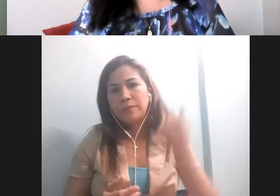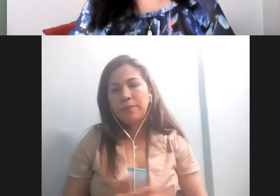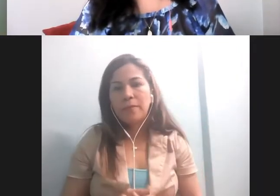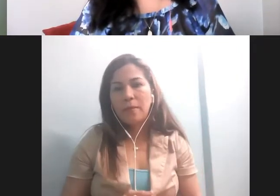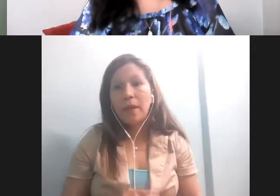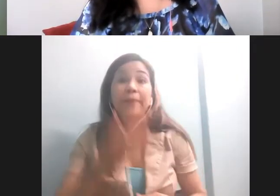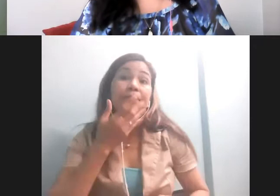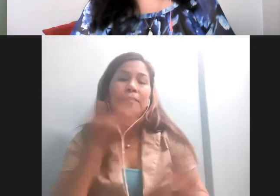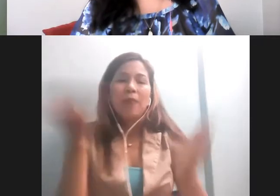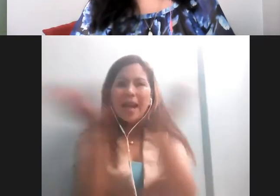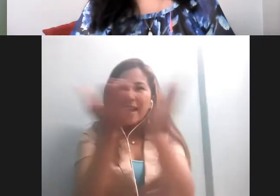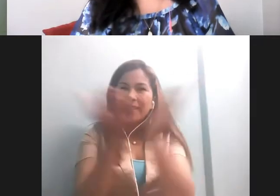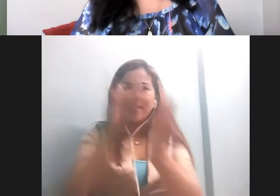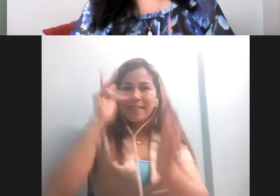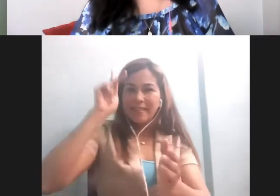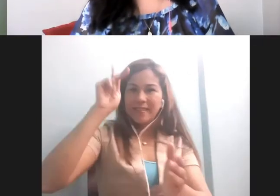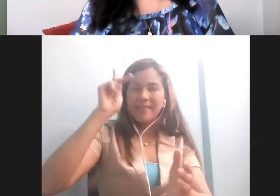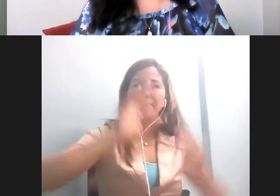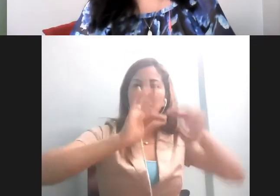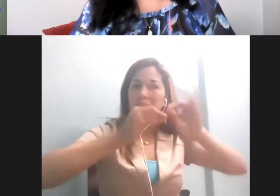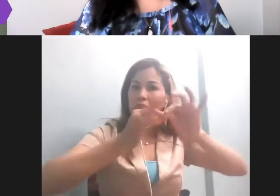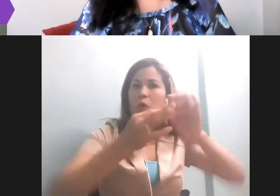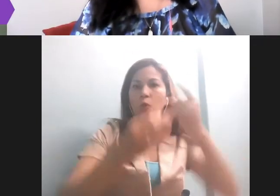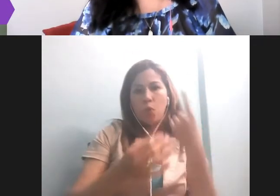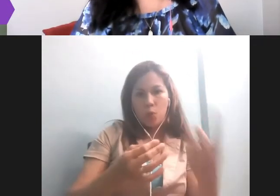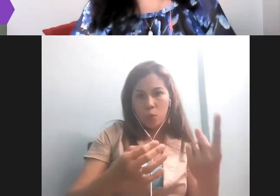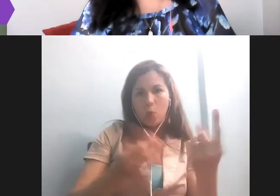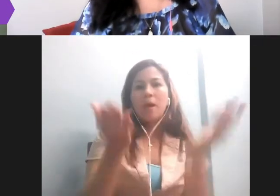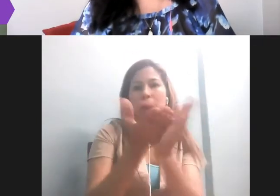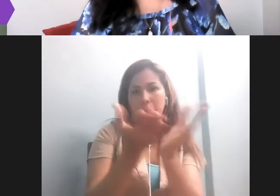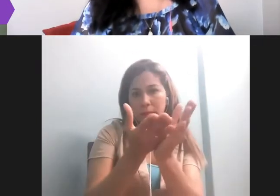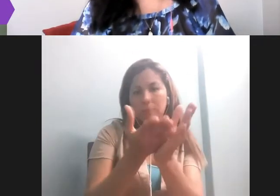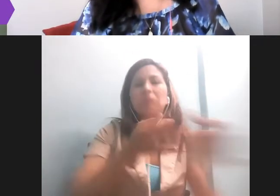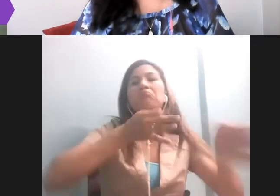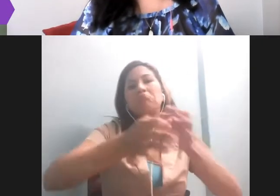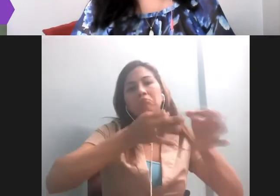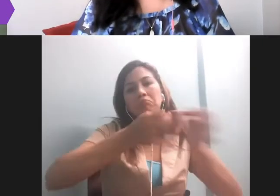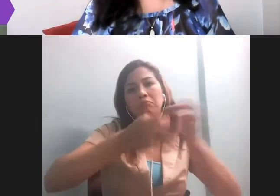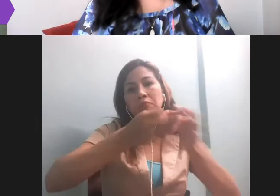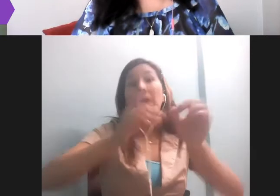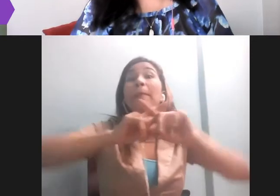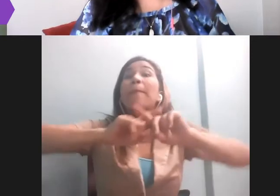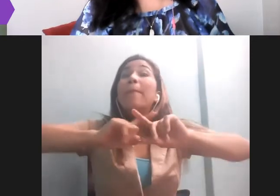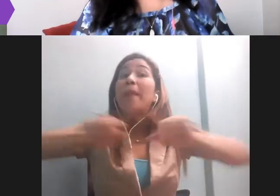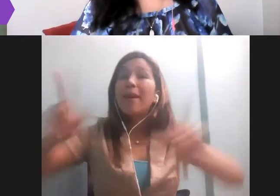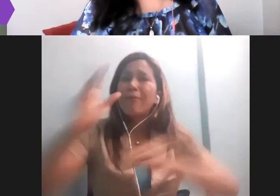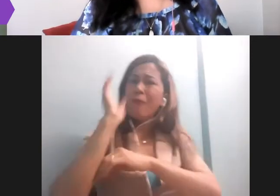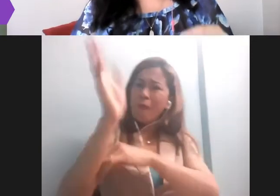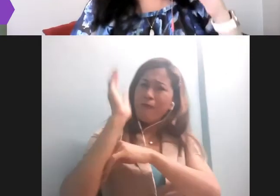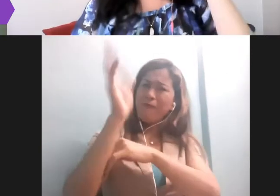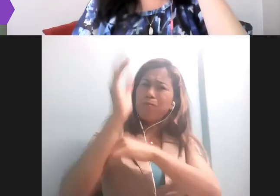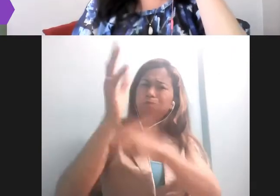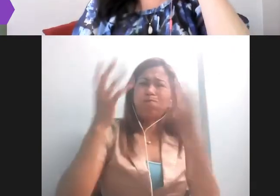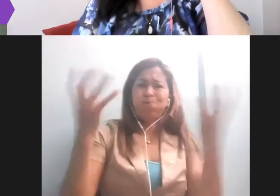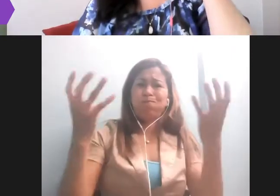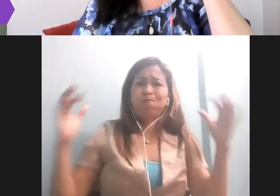clase, normalmente es un solo intérprete que tienes en la clase. Ahora, cuando vamos a eventos, cuando teníamos eventos largos de actividades con la comisión y muchos